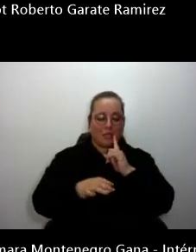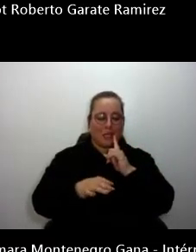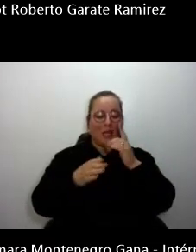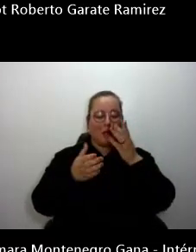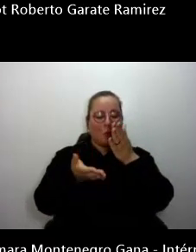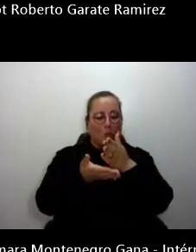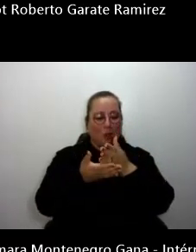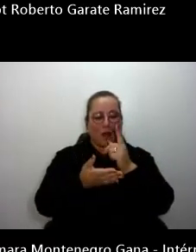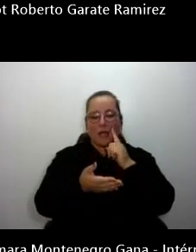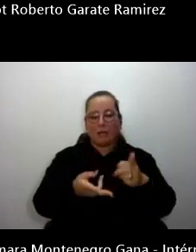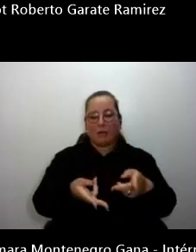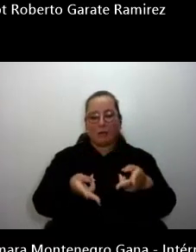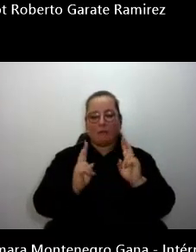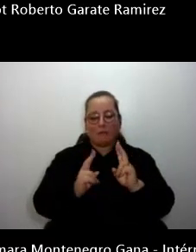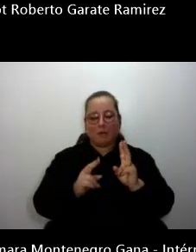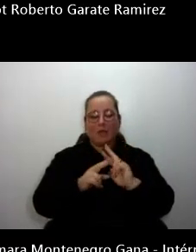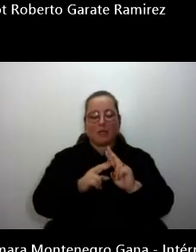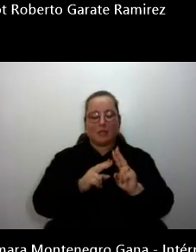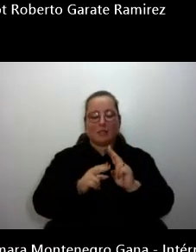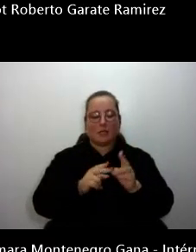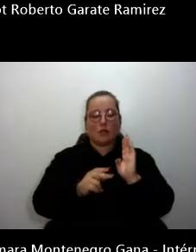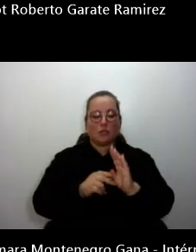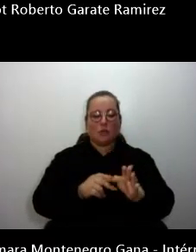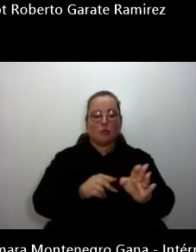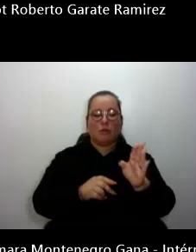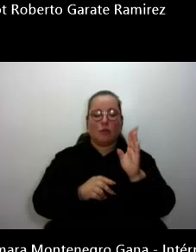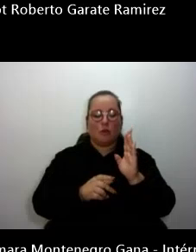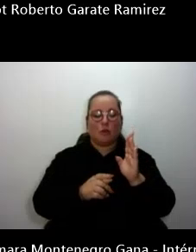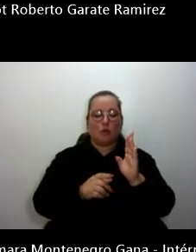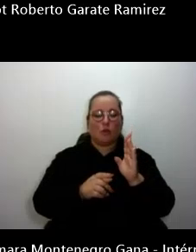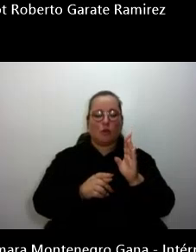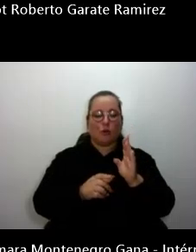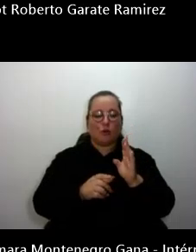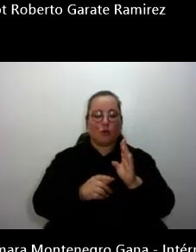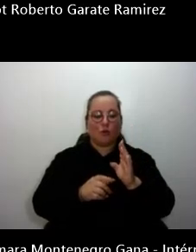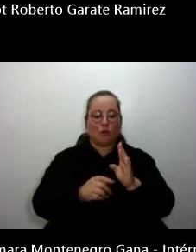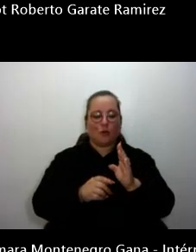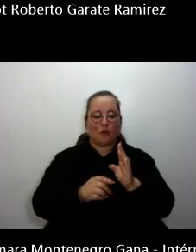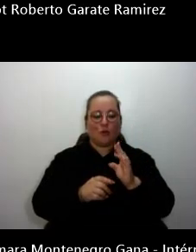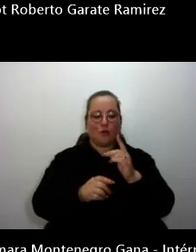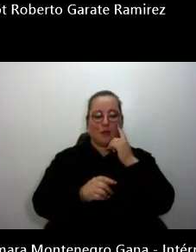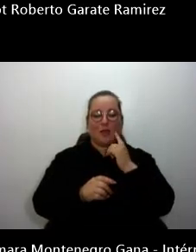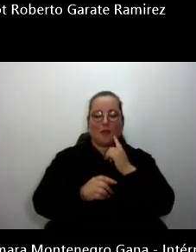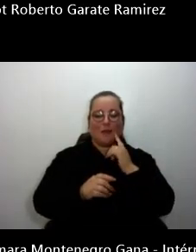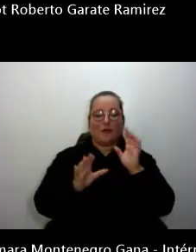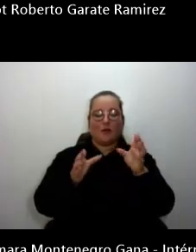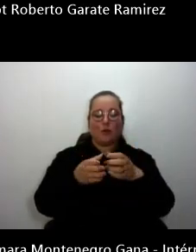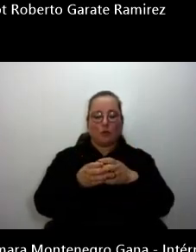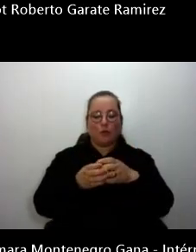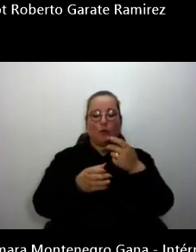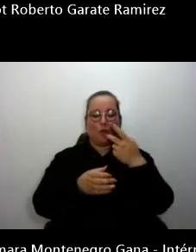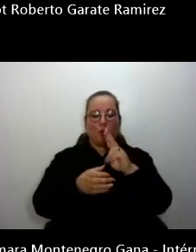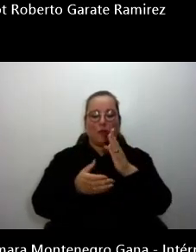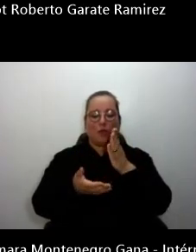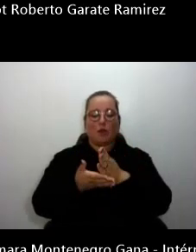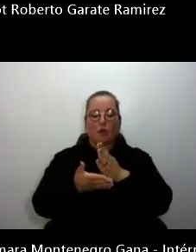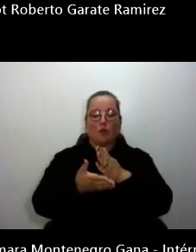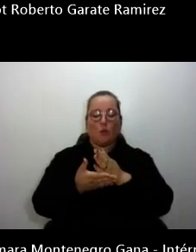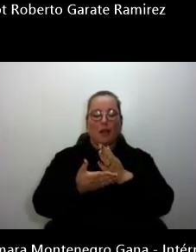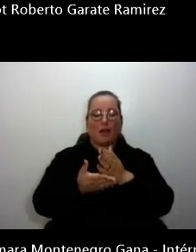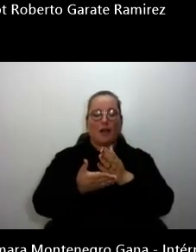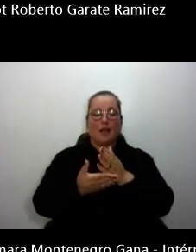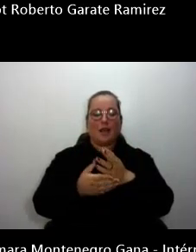les permiten hacer un seguimiento continuo. Aquí me quedo, ¿cierto?, con que el equipo, ¿cierto?, de la Escuela República de Haití cada